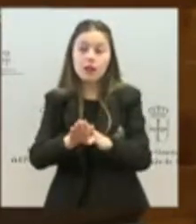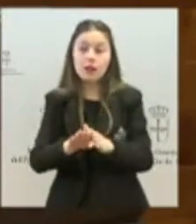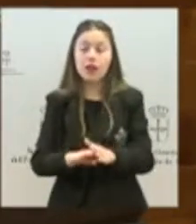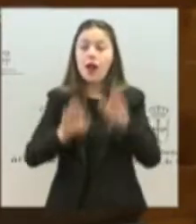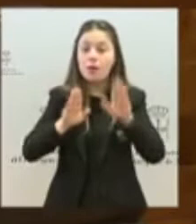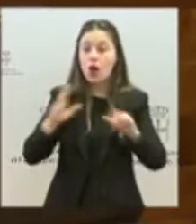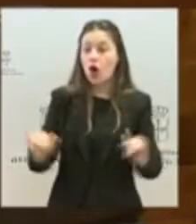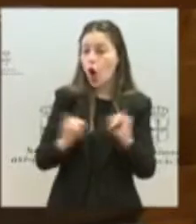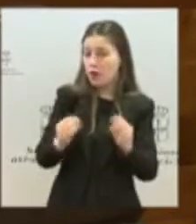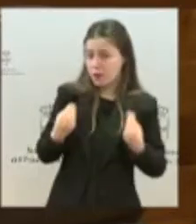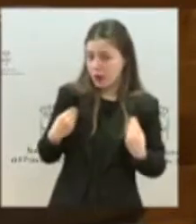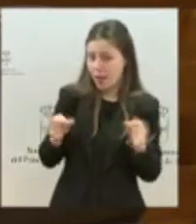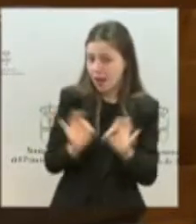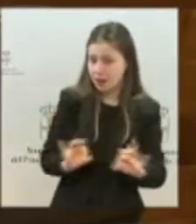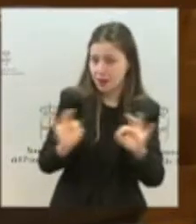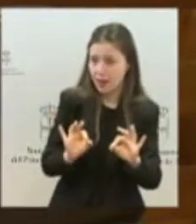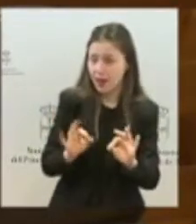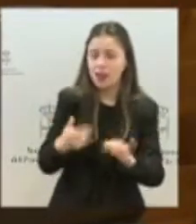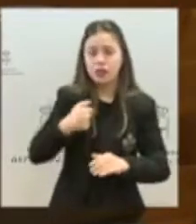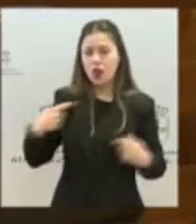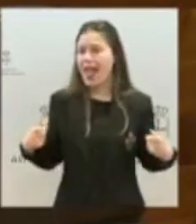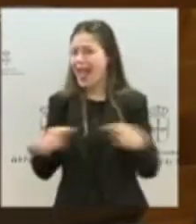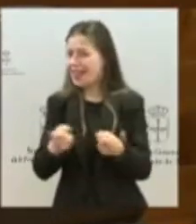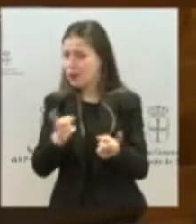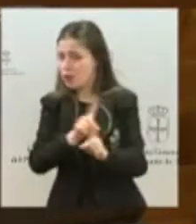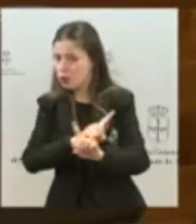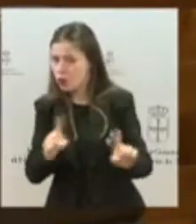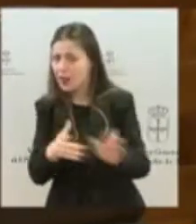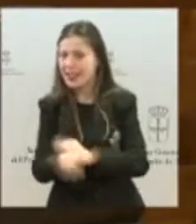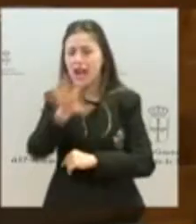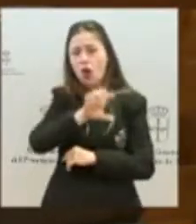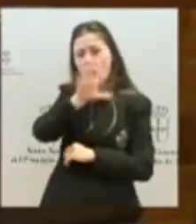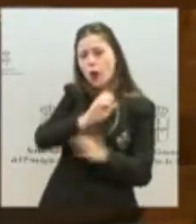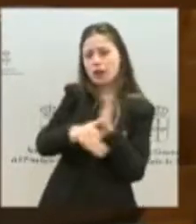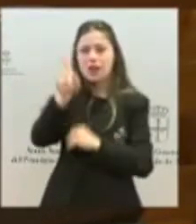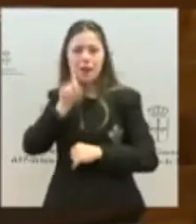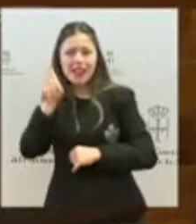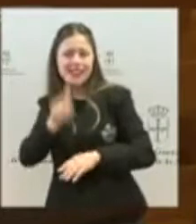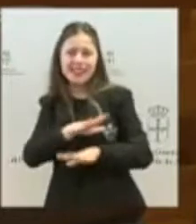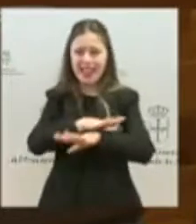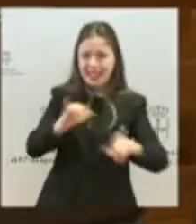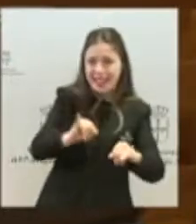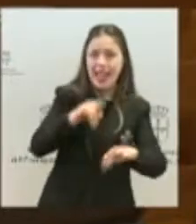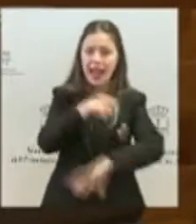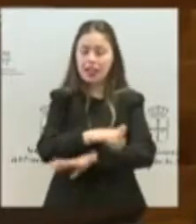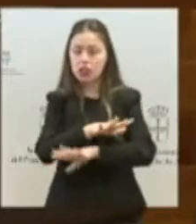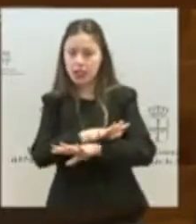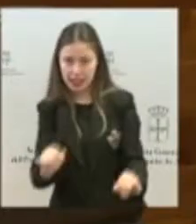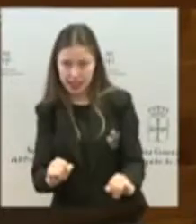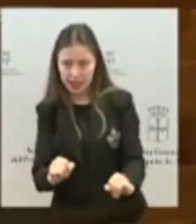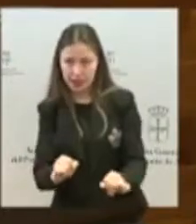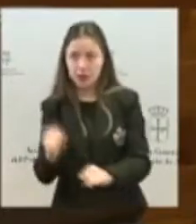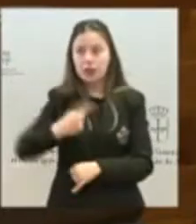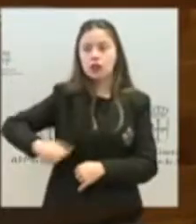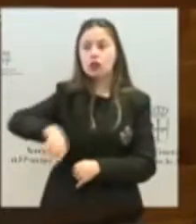sus enemigos, ni son cuentos, ni son mentiras, ni son engaños. Claramente nos comprometimos a una solución factible para